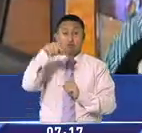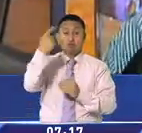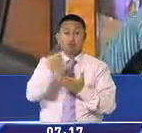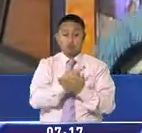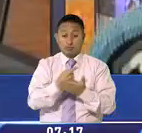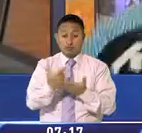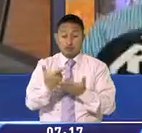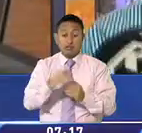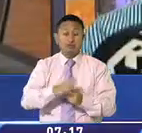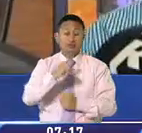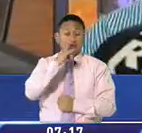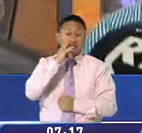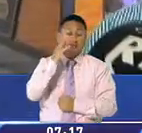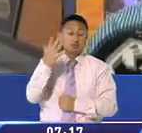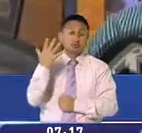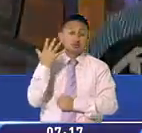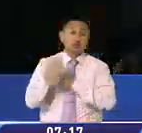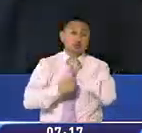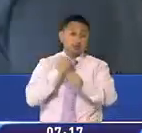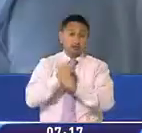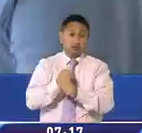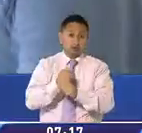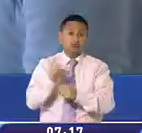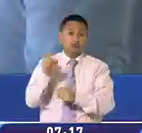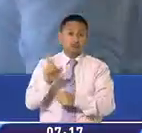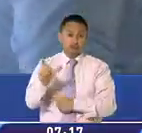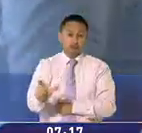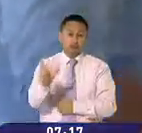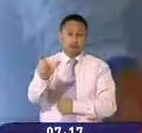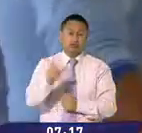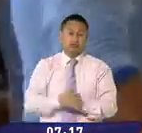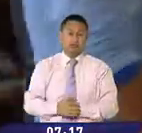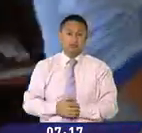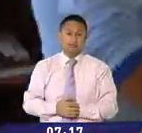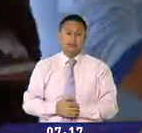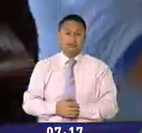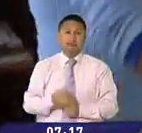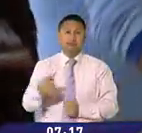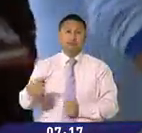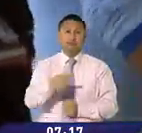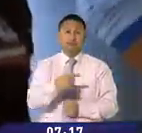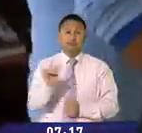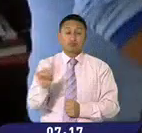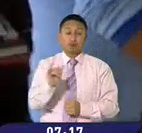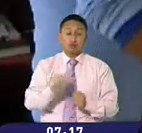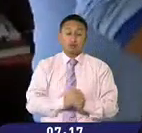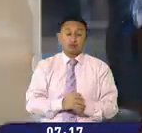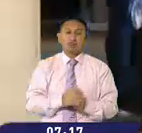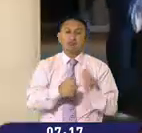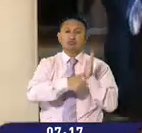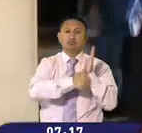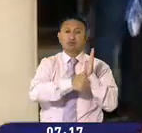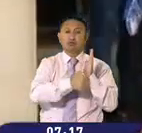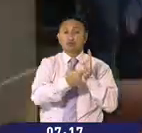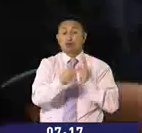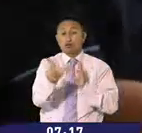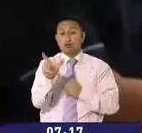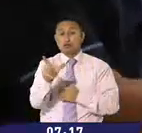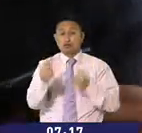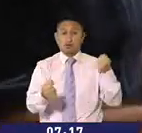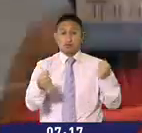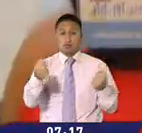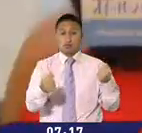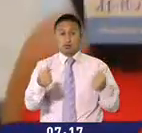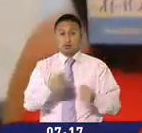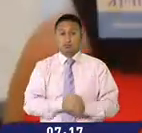años en adelante. Un carnet que toma fuerza y es equivalente a la cédula o licencia de conducir. Una credencial